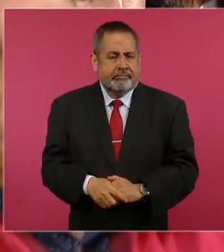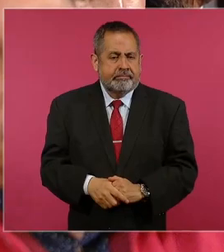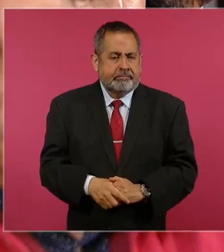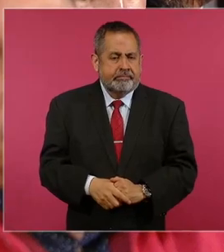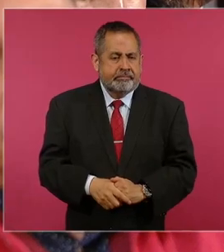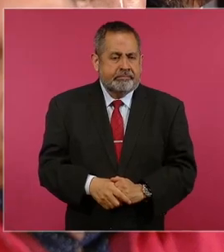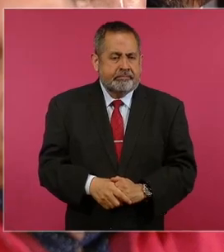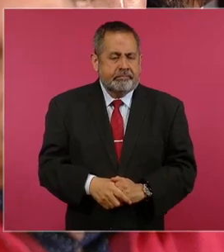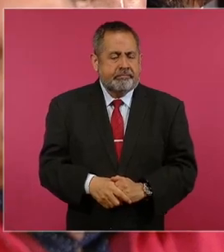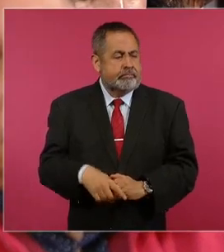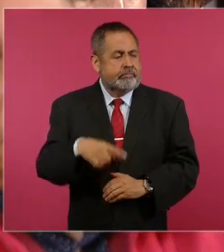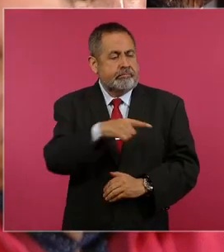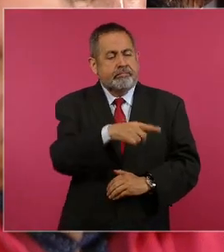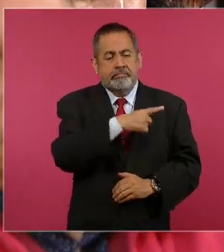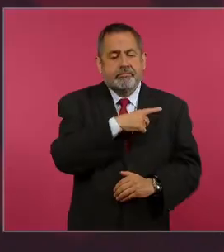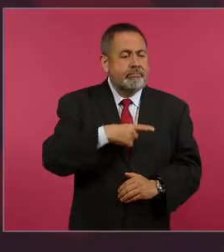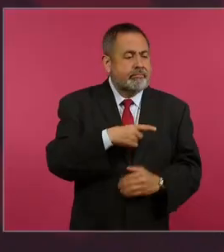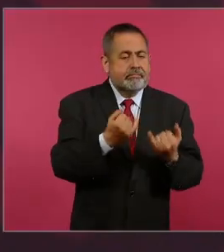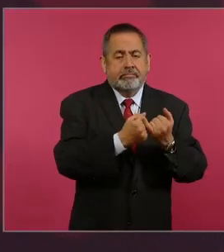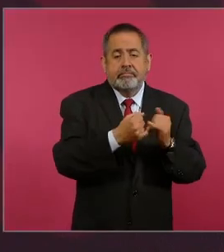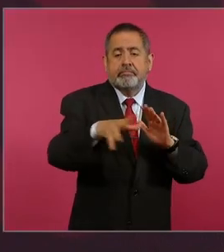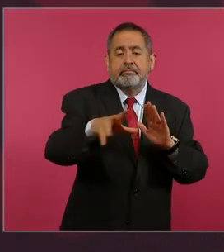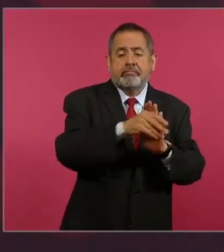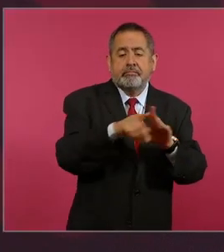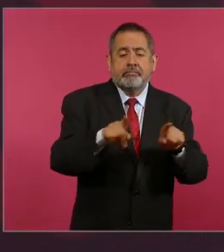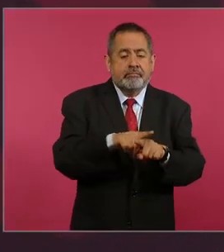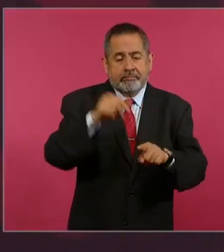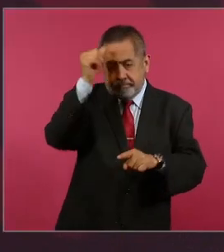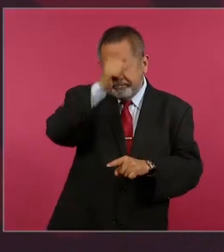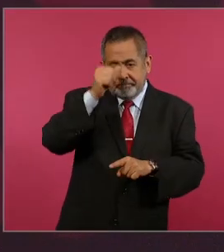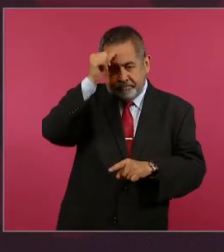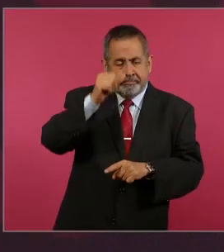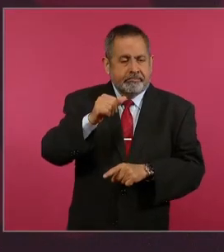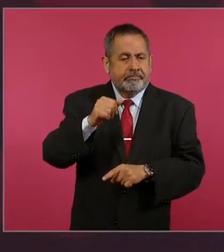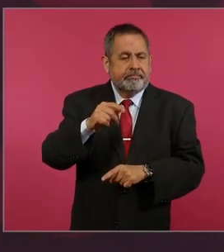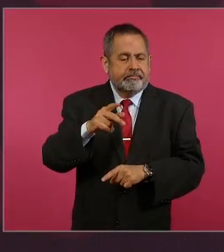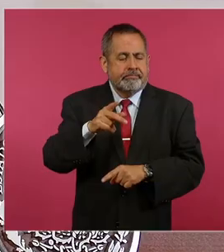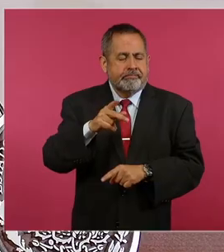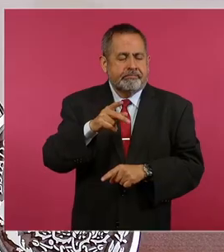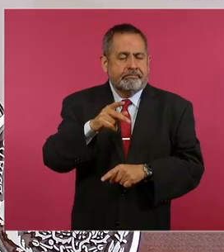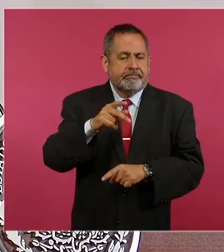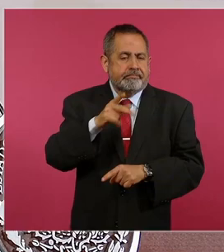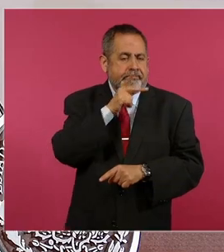que sigan el ejemplo del Papa Francisco.